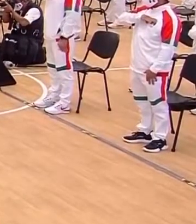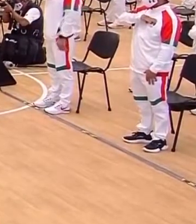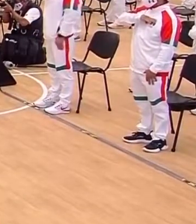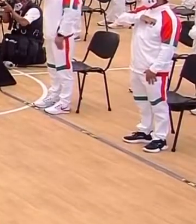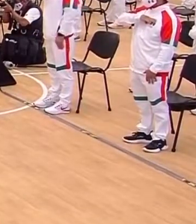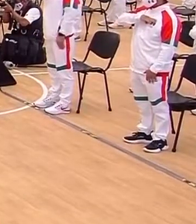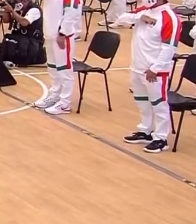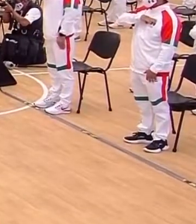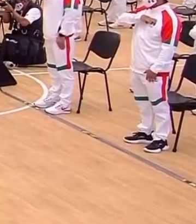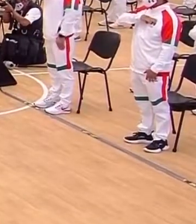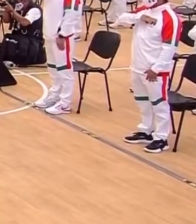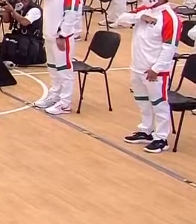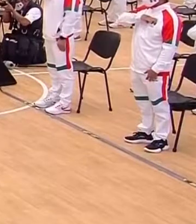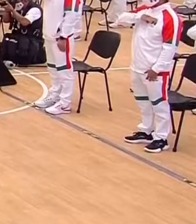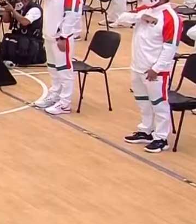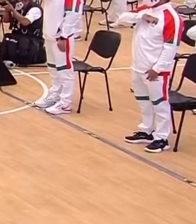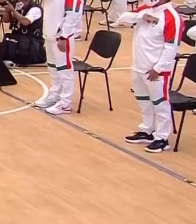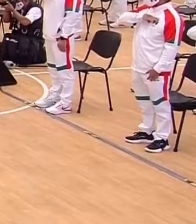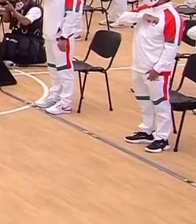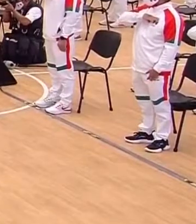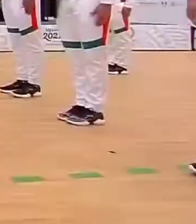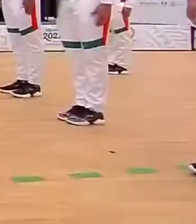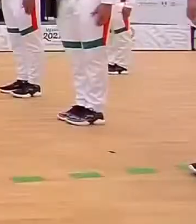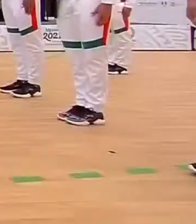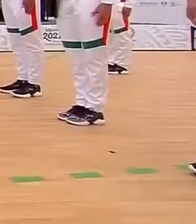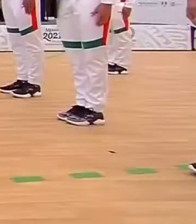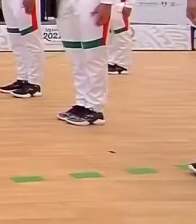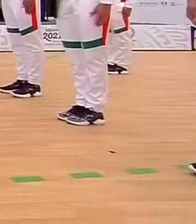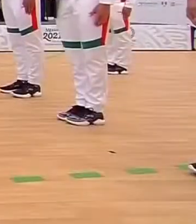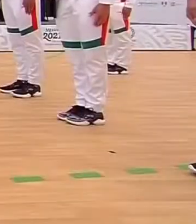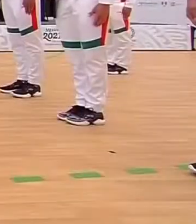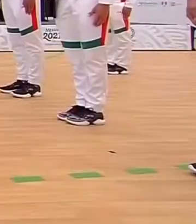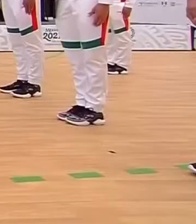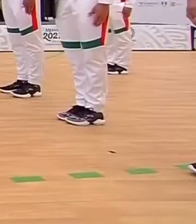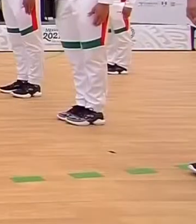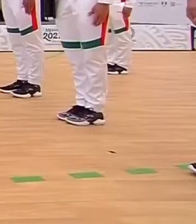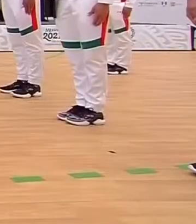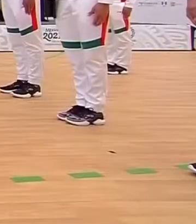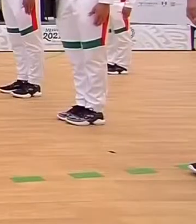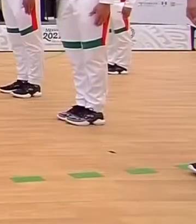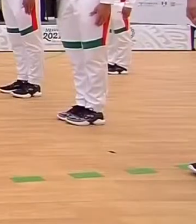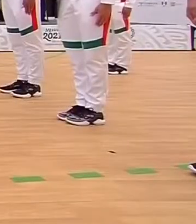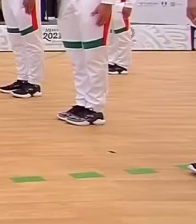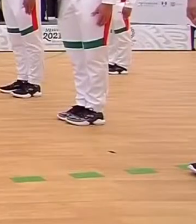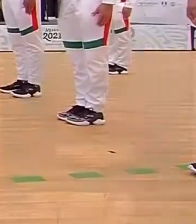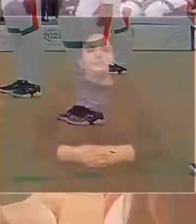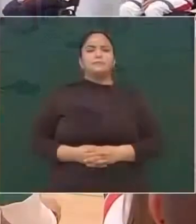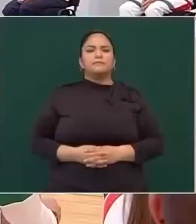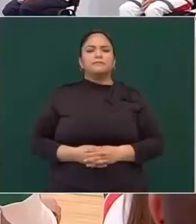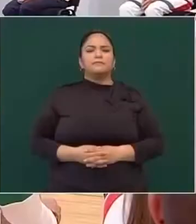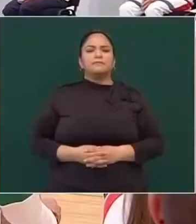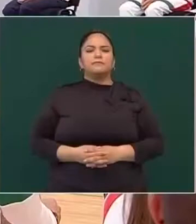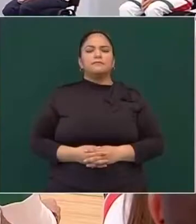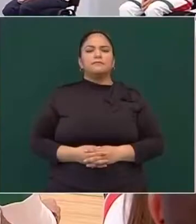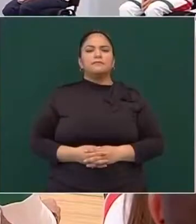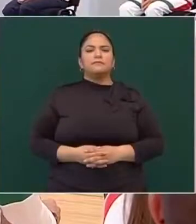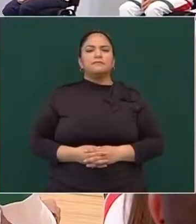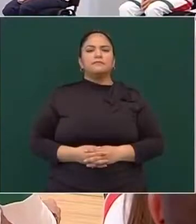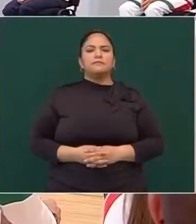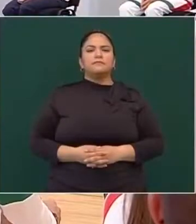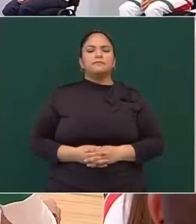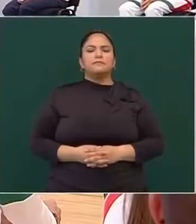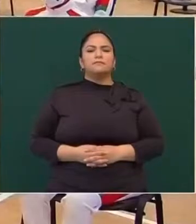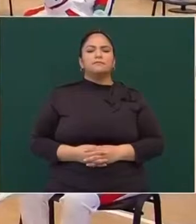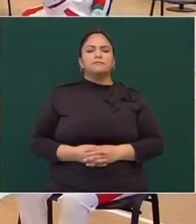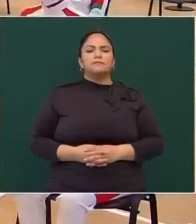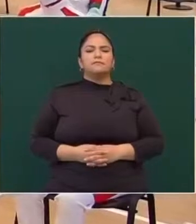dentro de los Juegos Olímpicos de este verano, además de un premio especial para quienes regresen con una medalla. Aunque eso